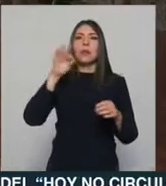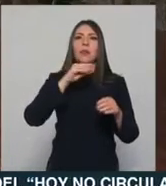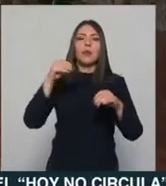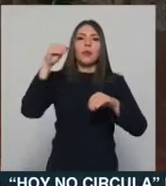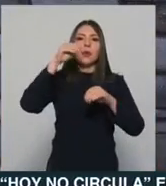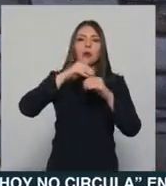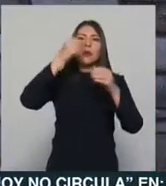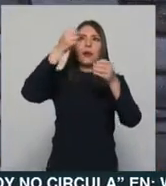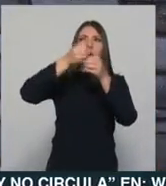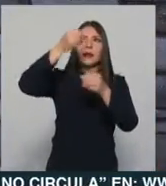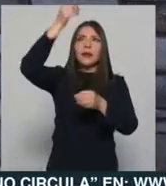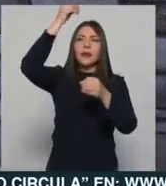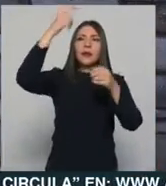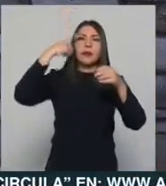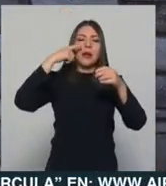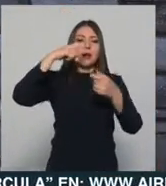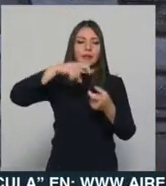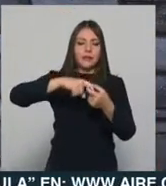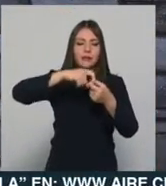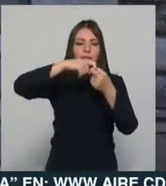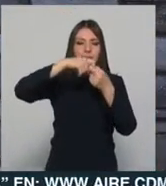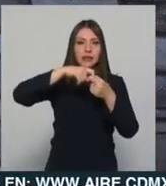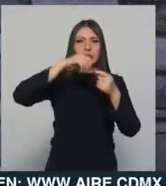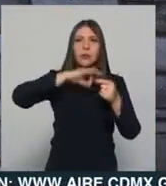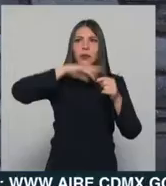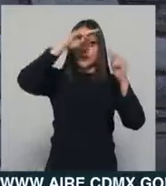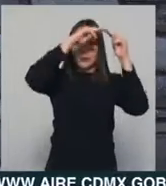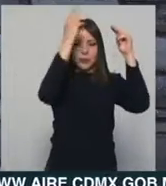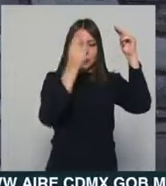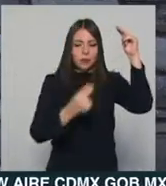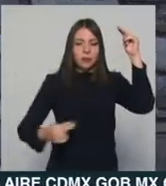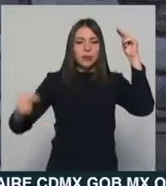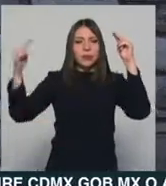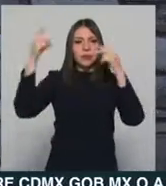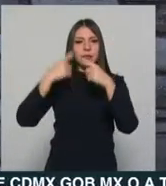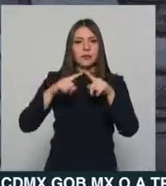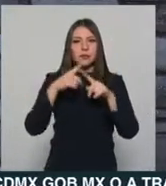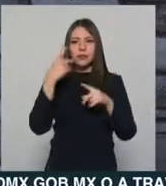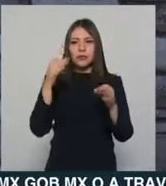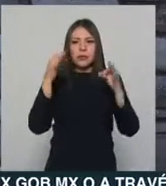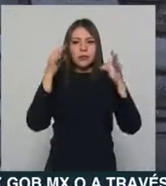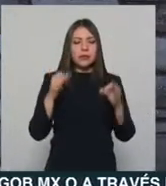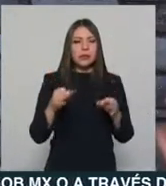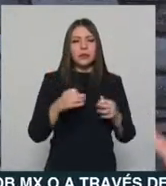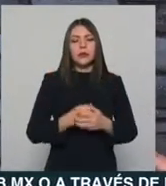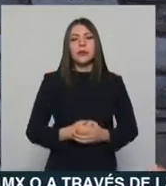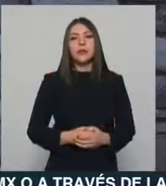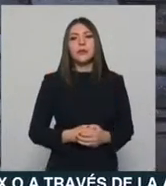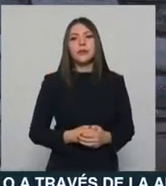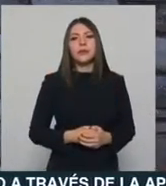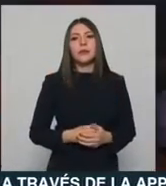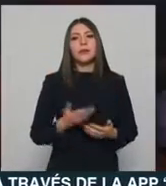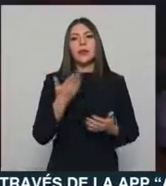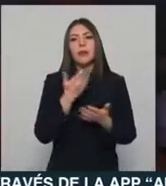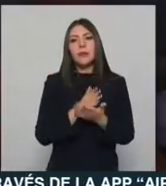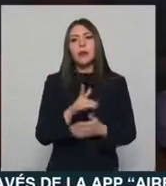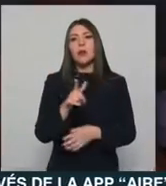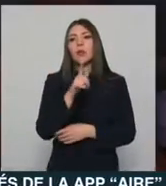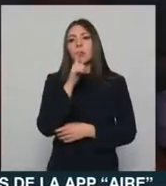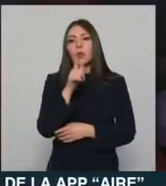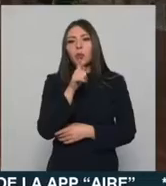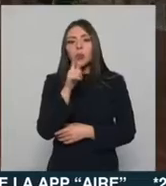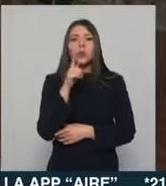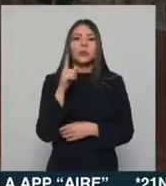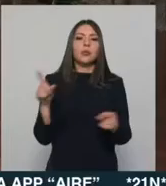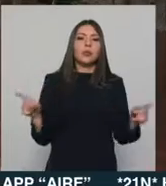los aparatos es muy específica, y bueno, espectáculos como pues individuales. Claro, la iluminación, la